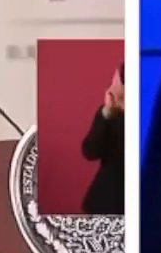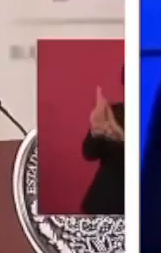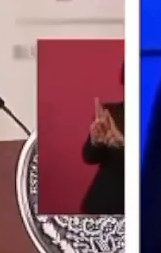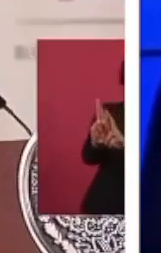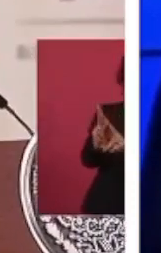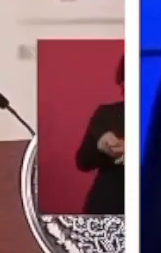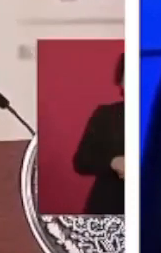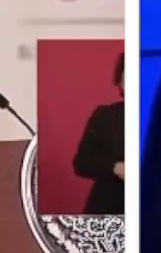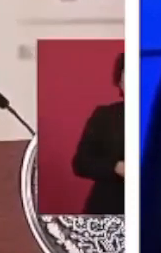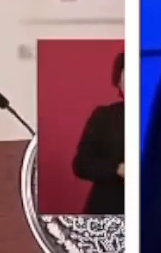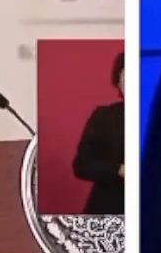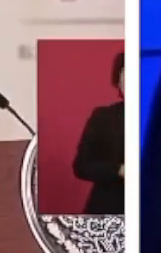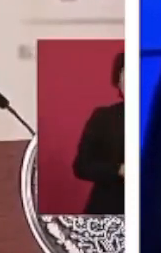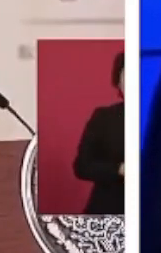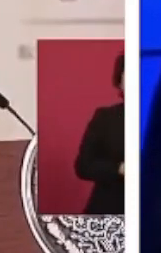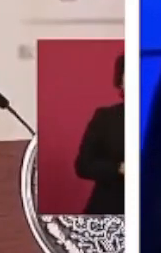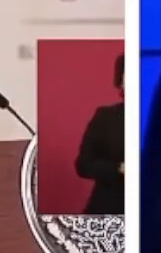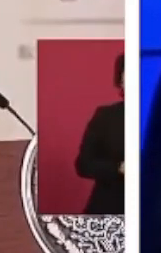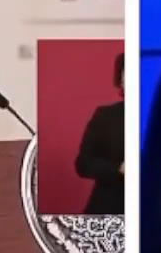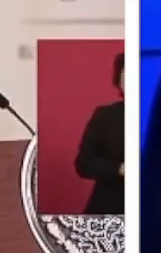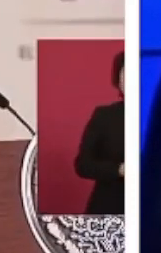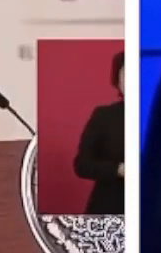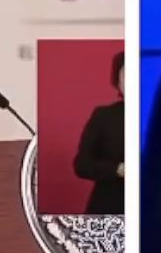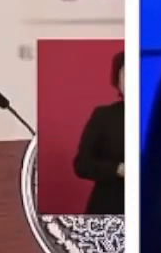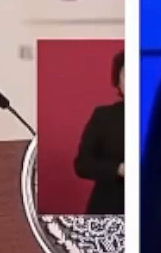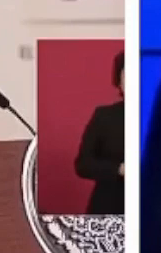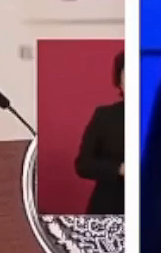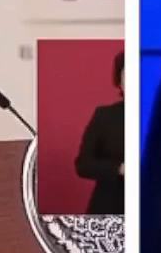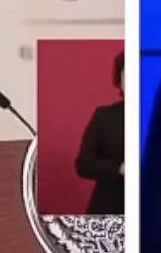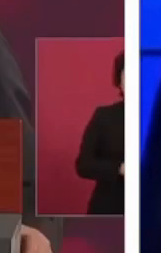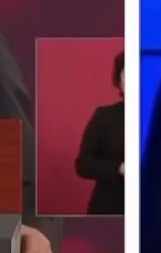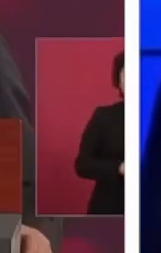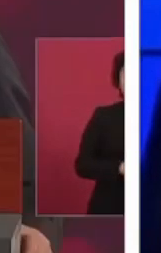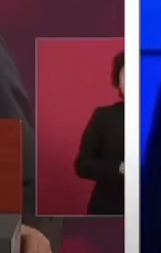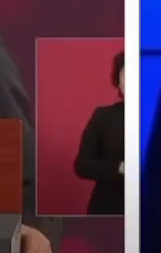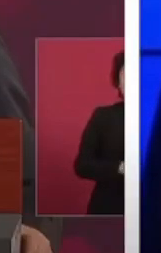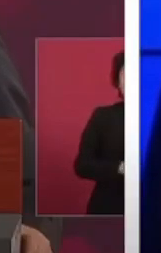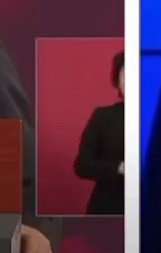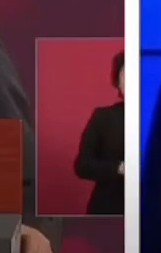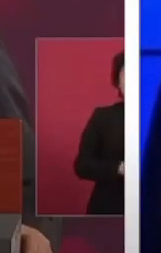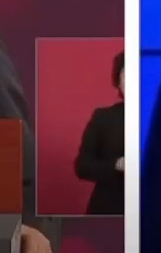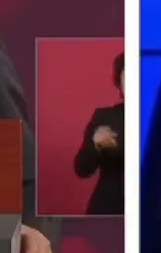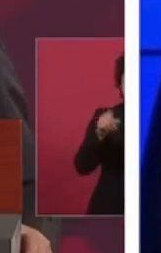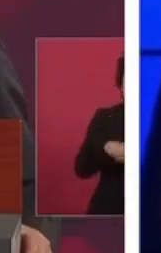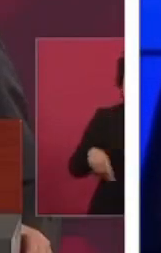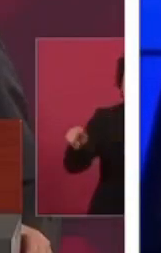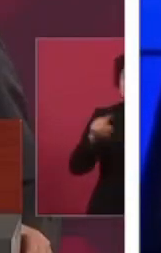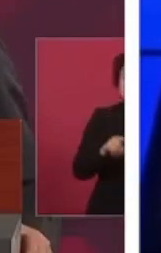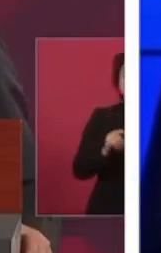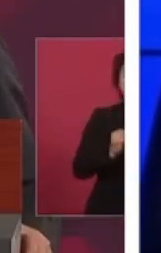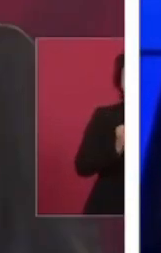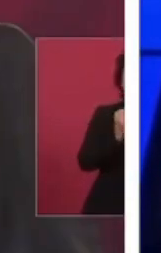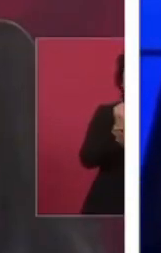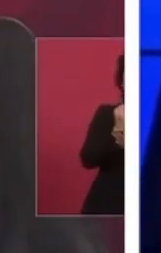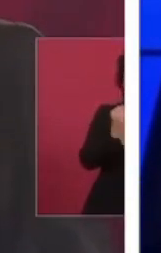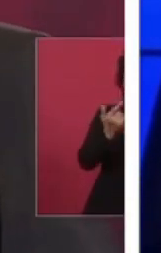Pablo, ahora Grupo Puebla. No solo eso, también me parece lamentable lo que dice. A ver, en mi caso yo soy un liberal libertario